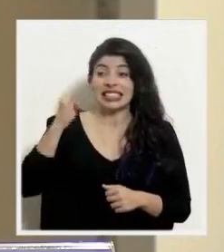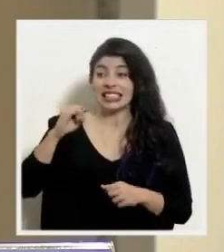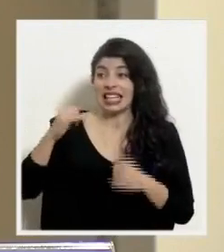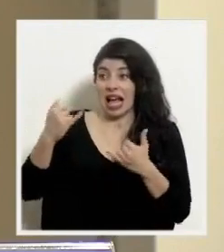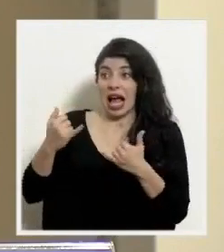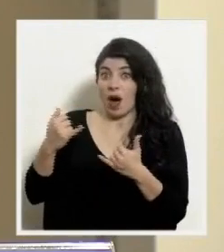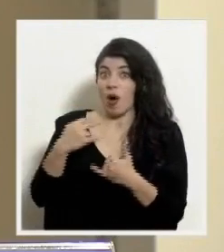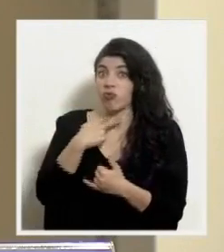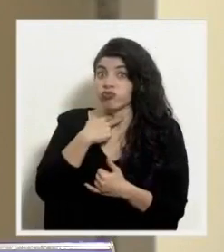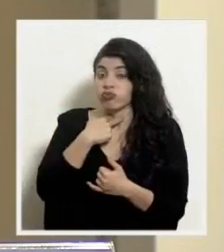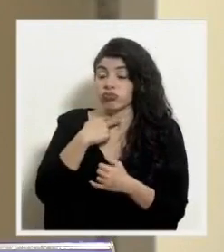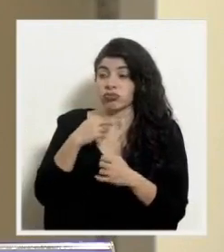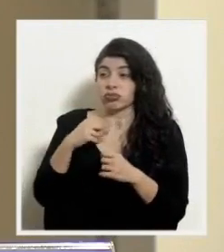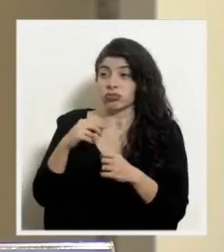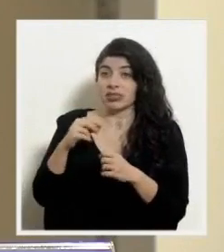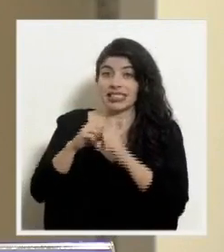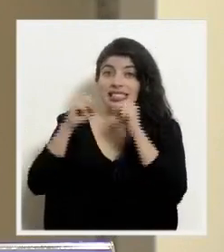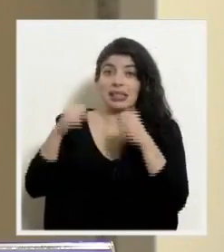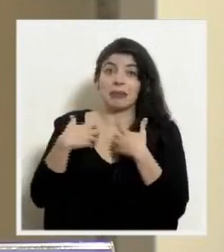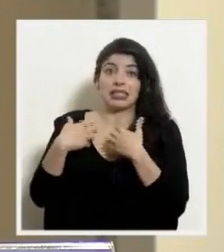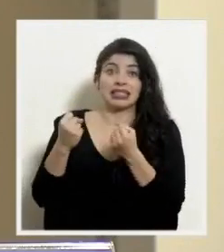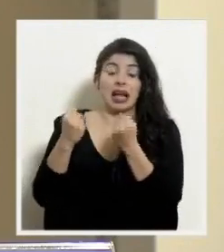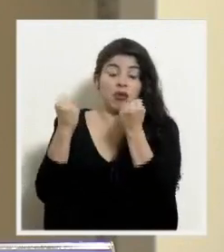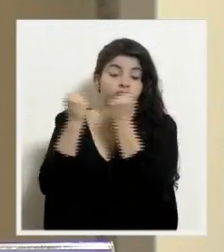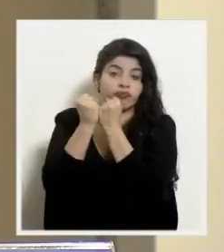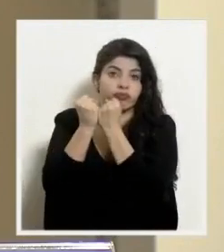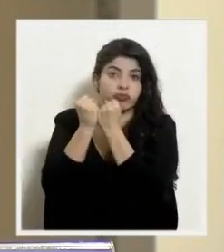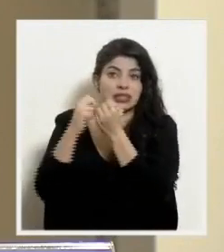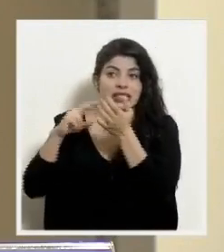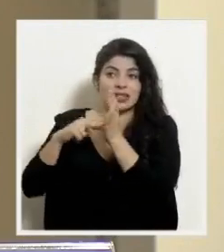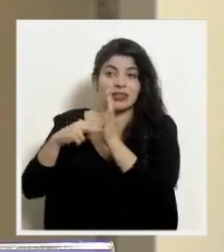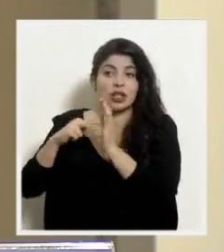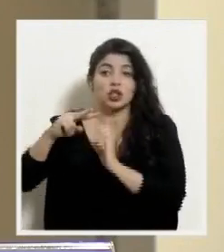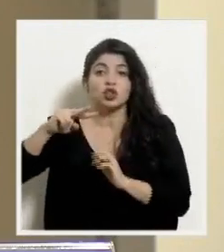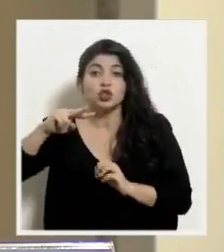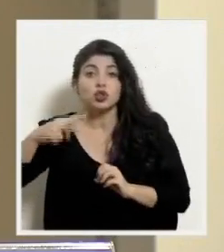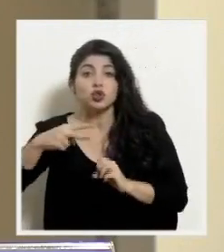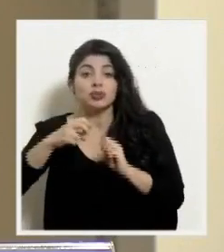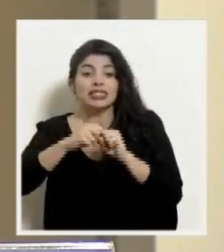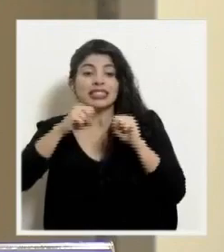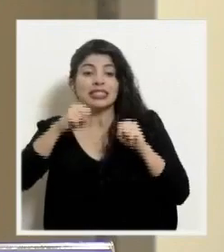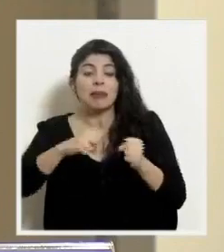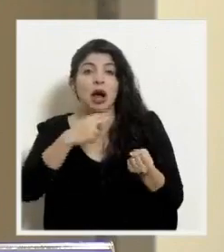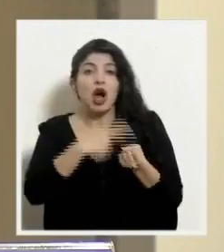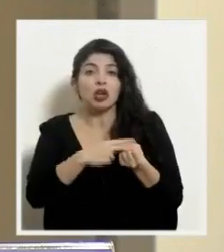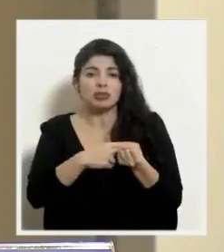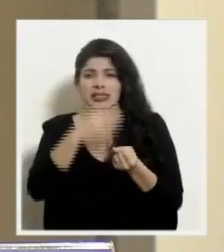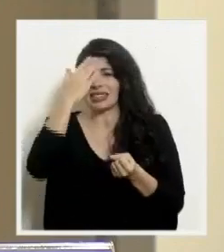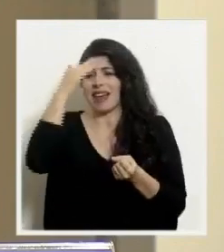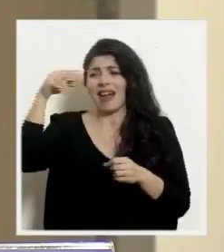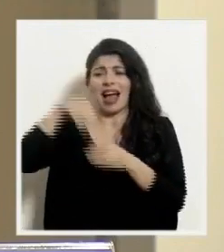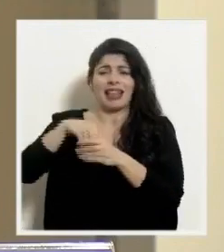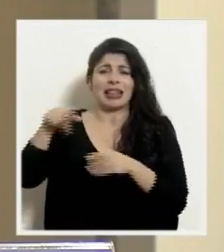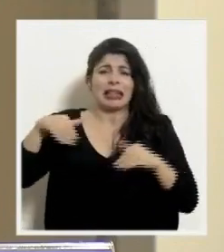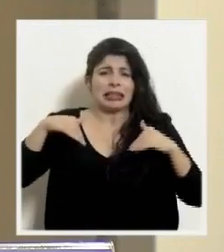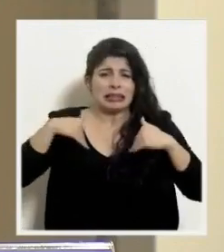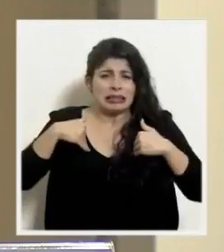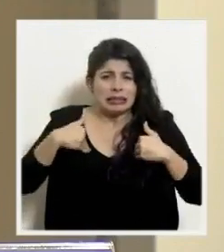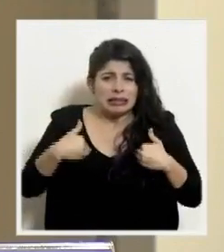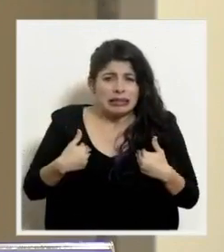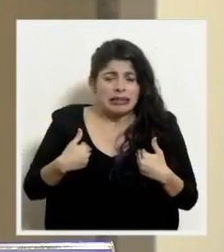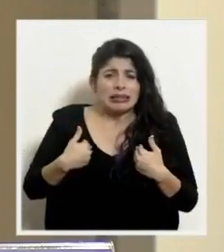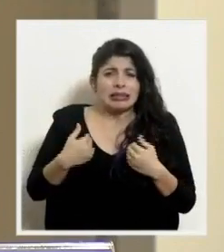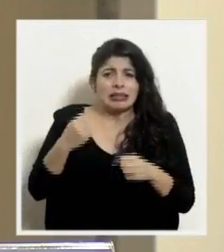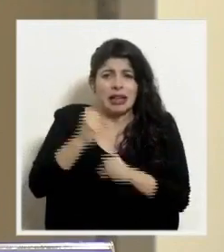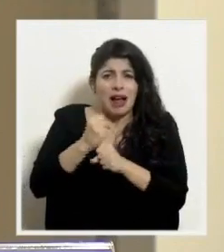colapsado o está por colapsar. Es el subsistema hospitalario, que no cabe duda que hay un desgaste terrible de los equipos